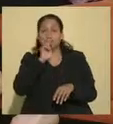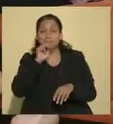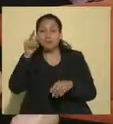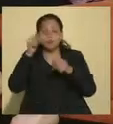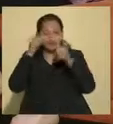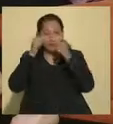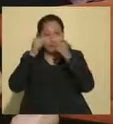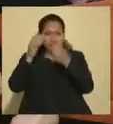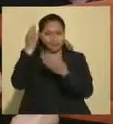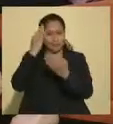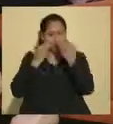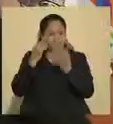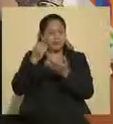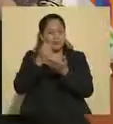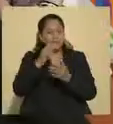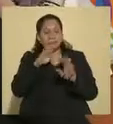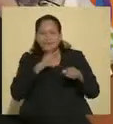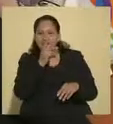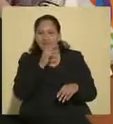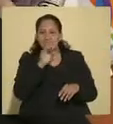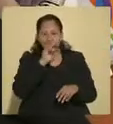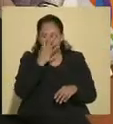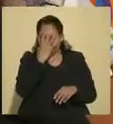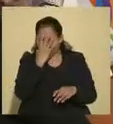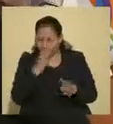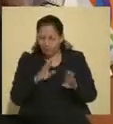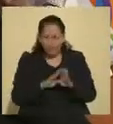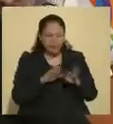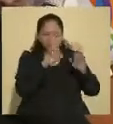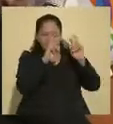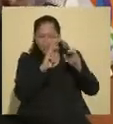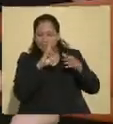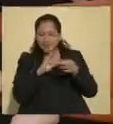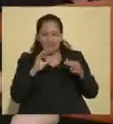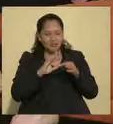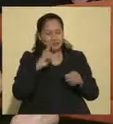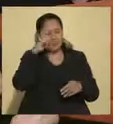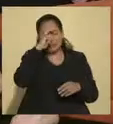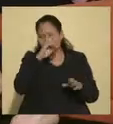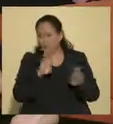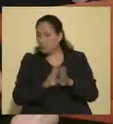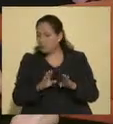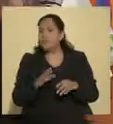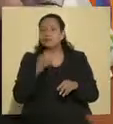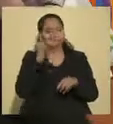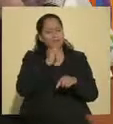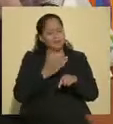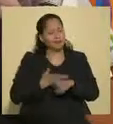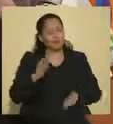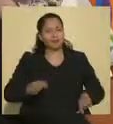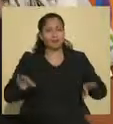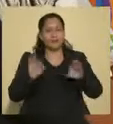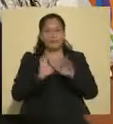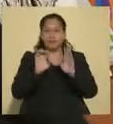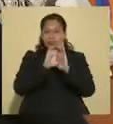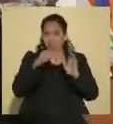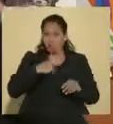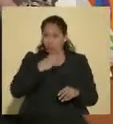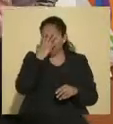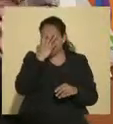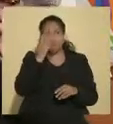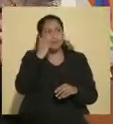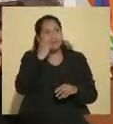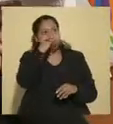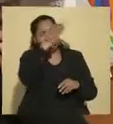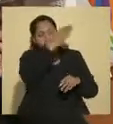eso, porque de repente a los papás como que les da pena, ¿no? Igual y hablar No saben de cómo sexualidad. entrar en ese tema. Exactamente. Y qué importante si a nosotros a lo mejor nos da pena, pues acercarnos con un